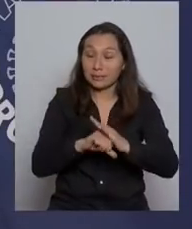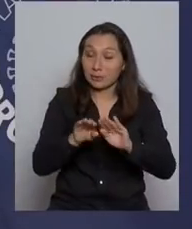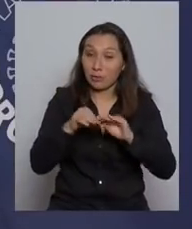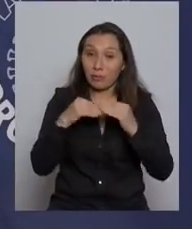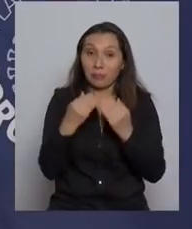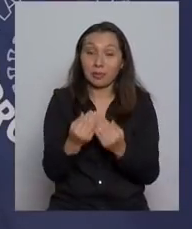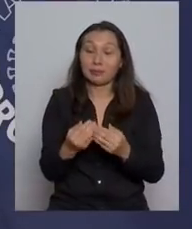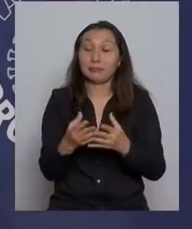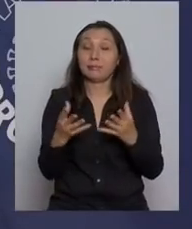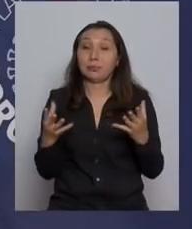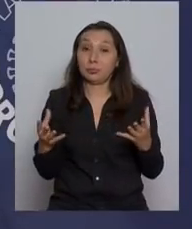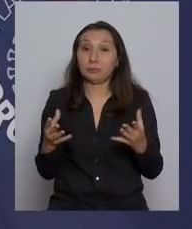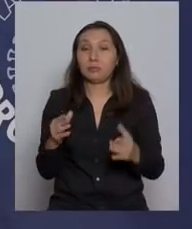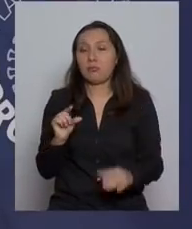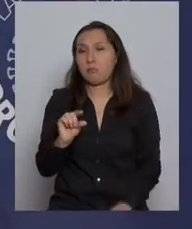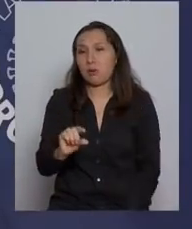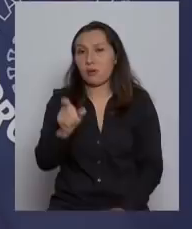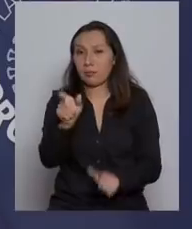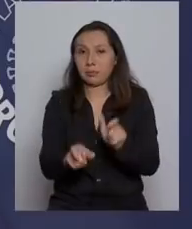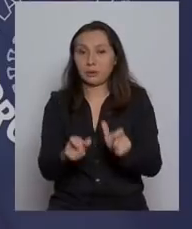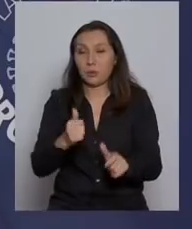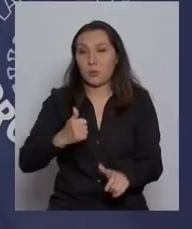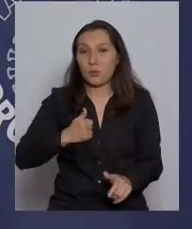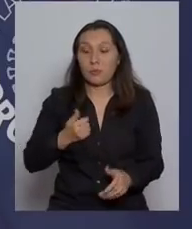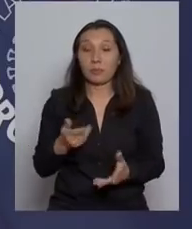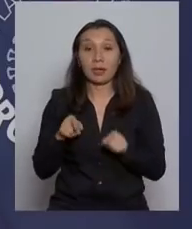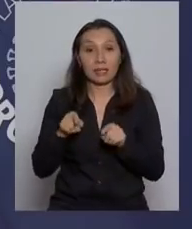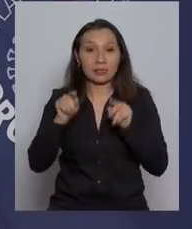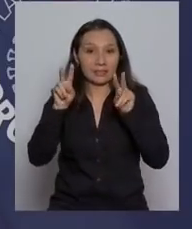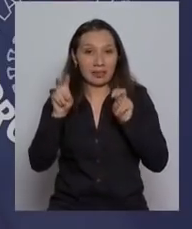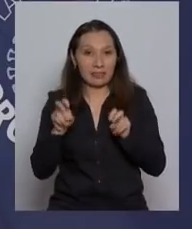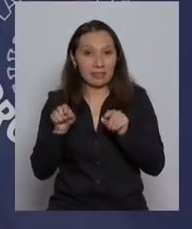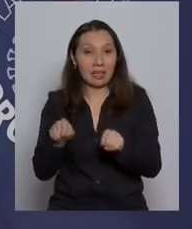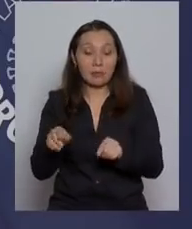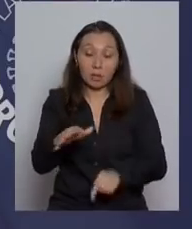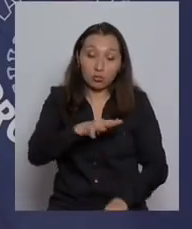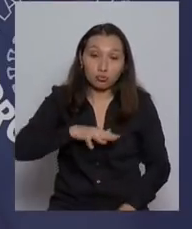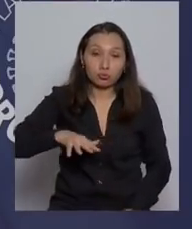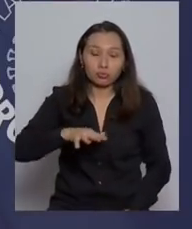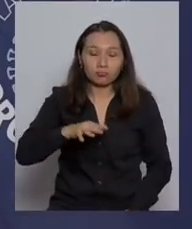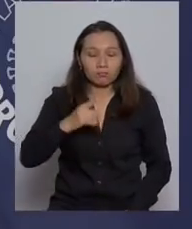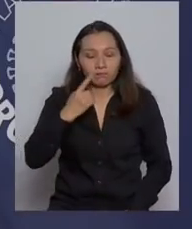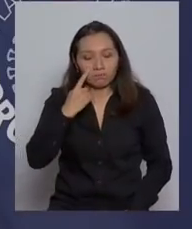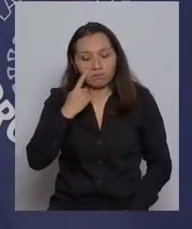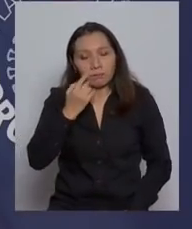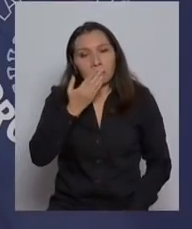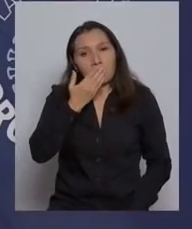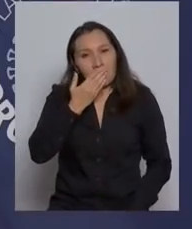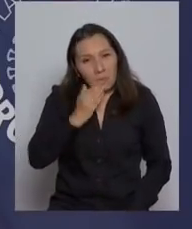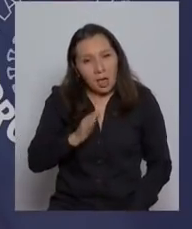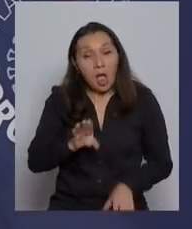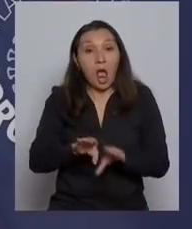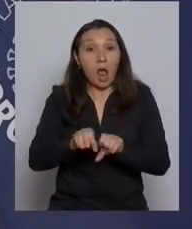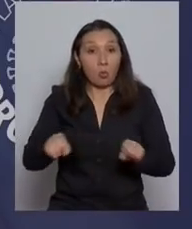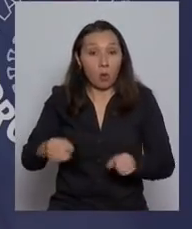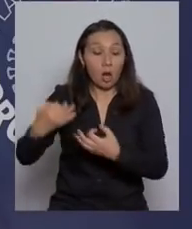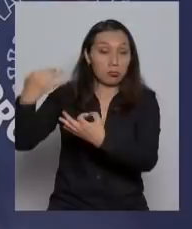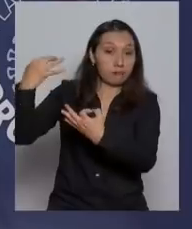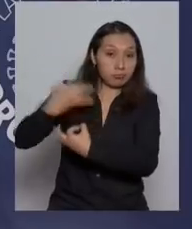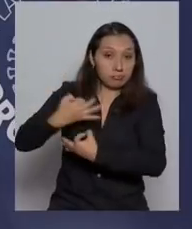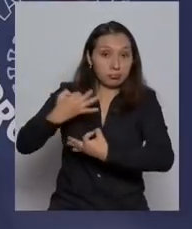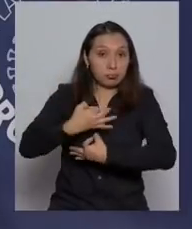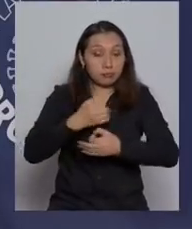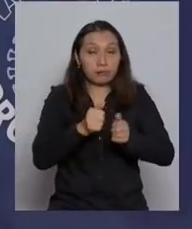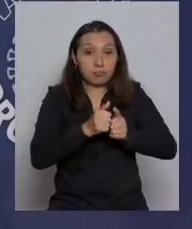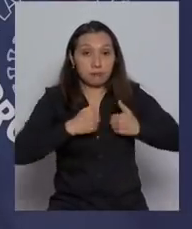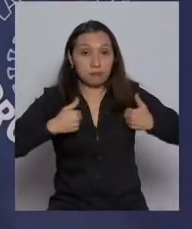total es bastante bajo. En ese contexto, nosotros somos partidarios, de acuerdo a lo que nos han aconsejado